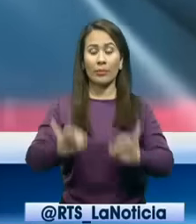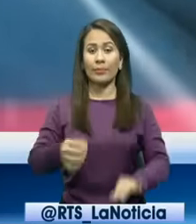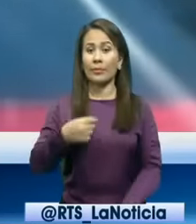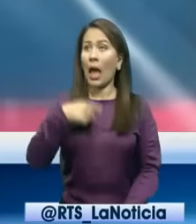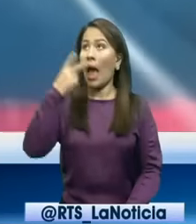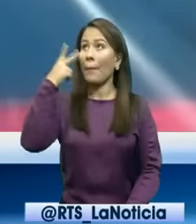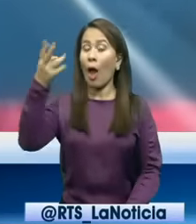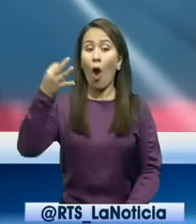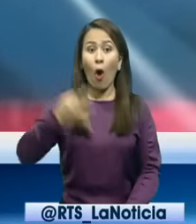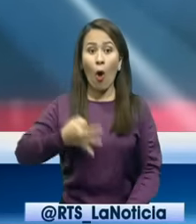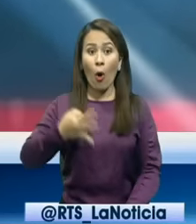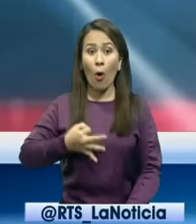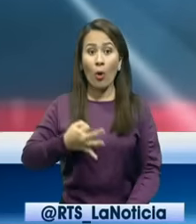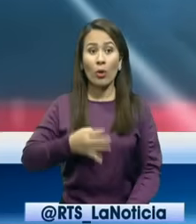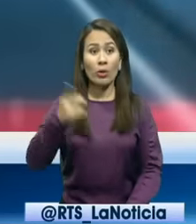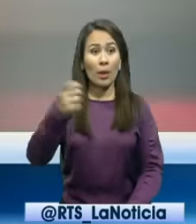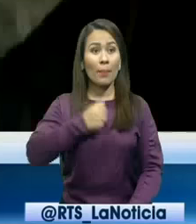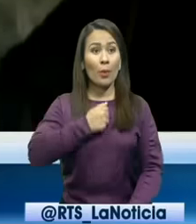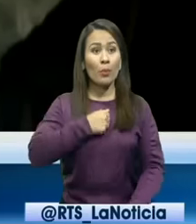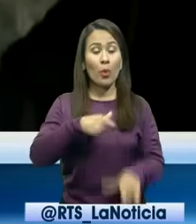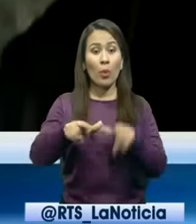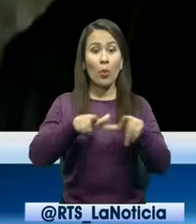cosas originales,